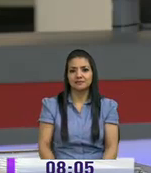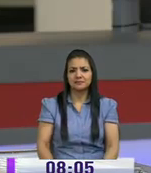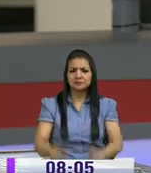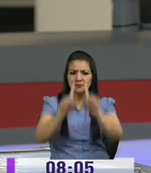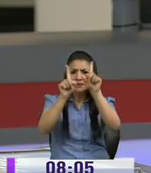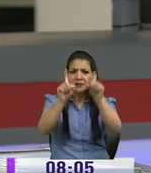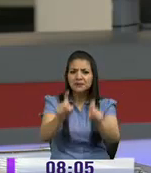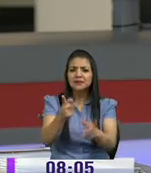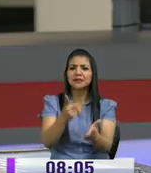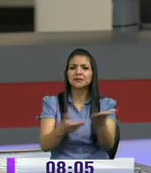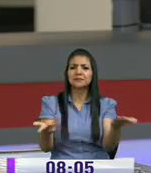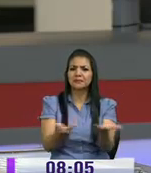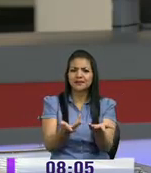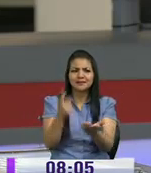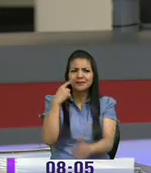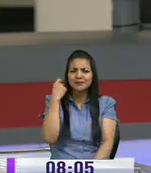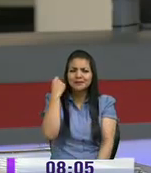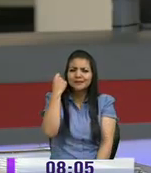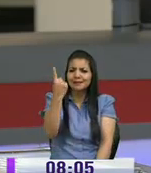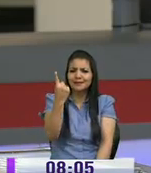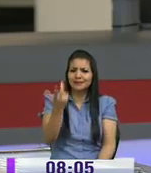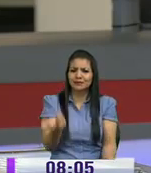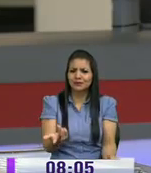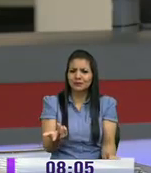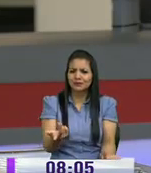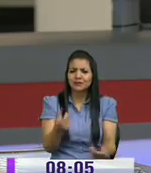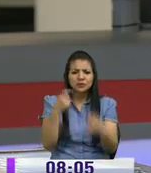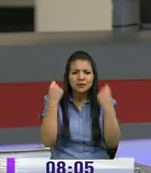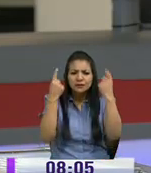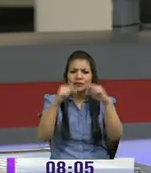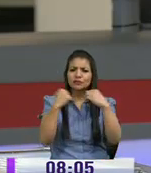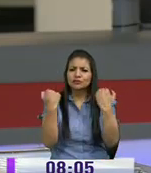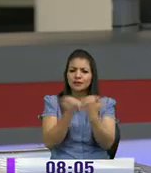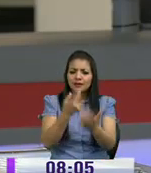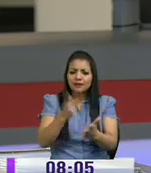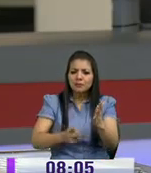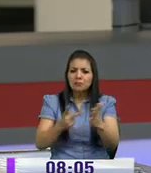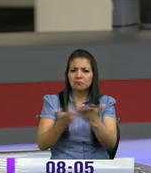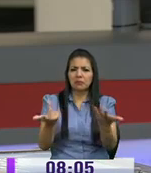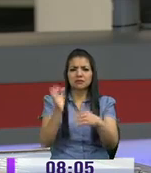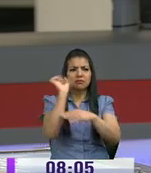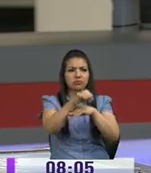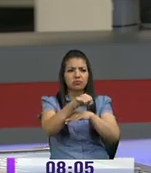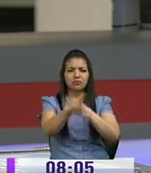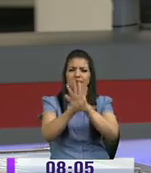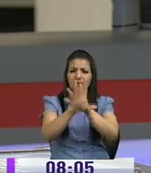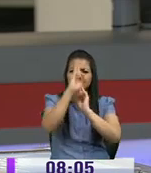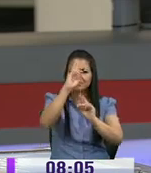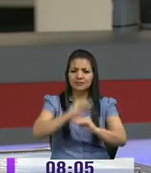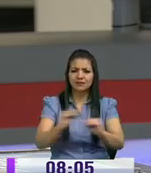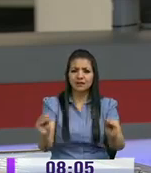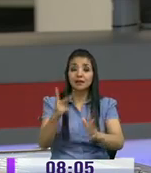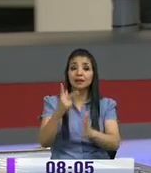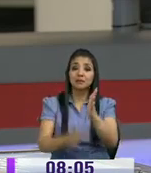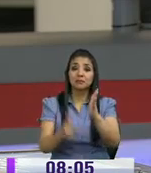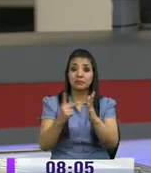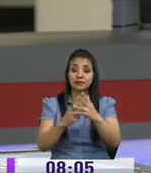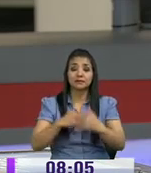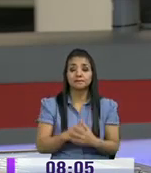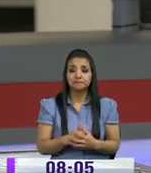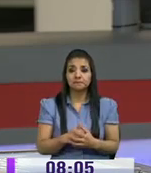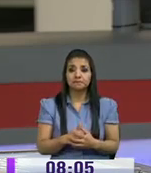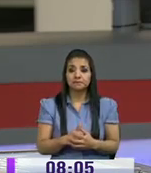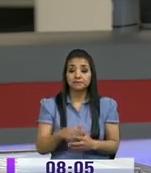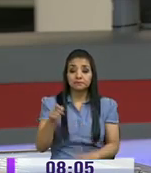Pregunto, ¿la irracionalidad nos está ganando? ¿La violencia nos está ganando? ¿O qué nos pasa? Nos guste o no nos guste,